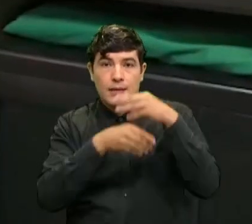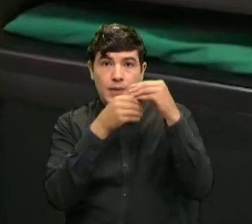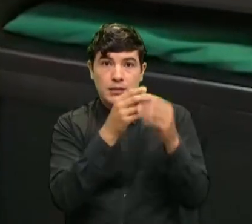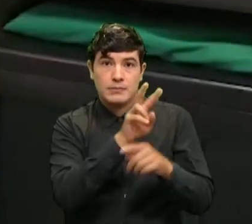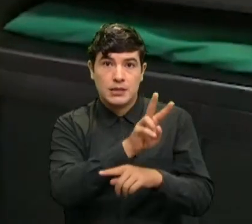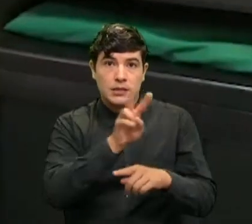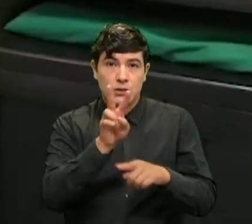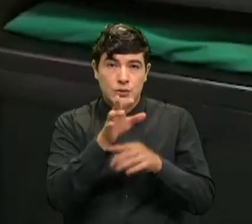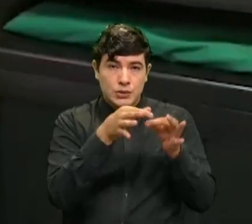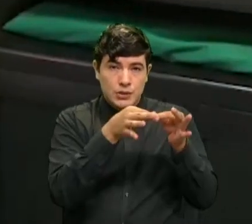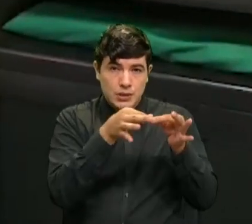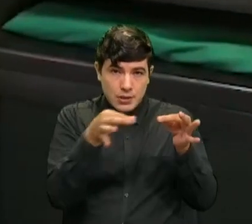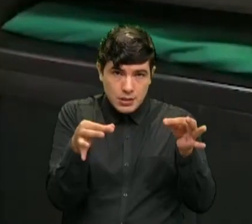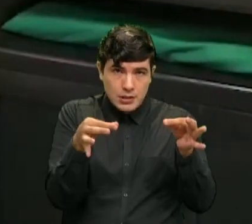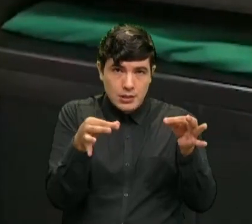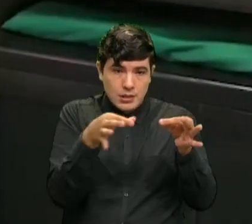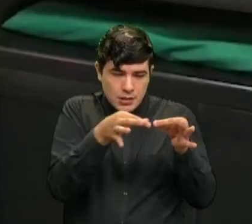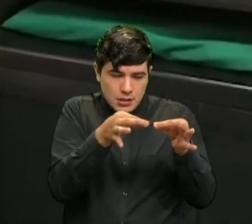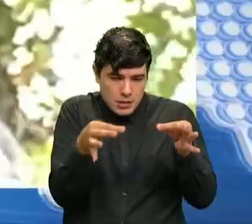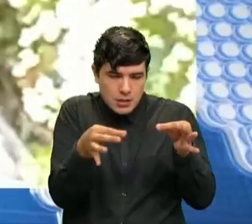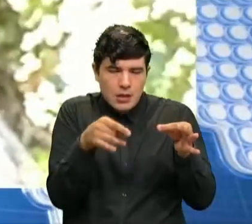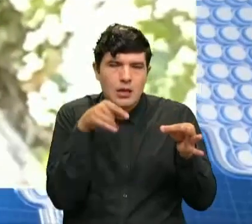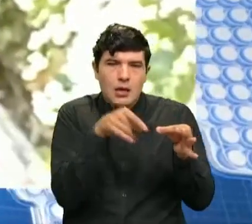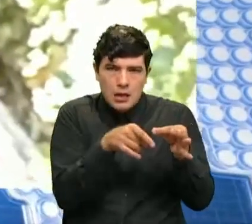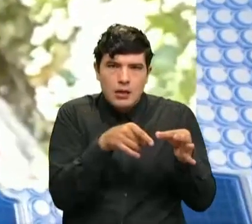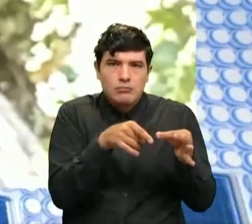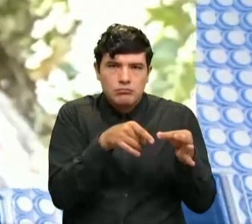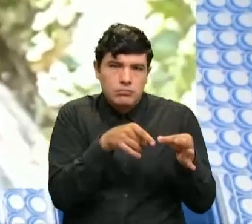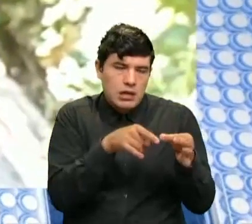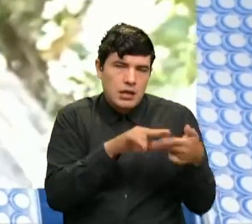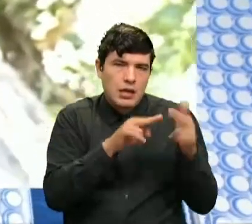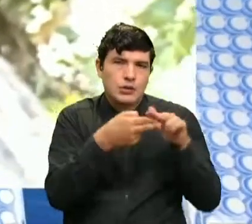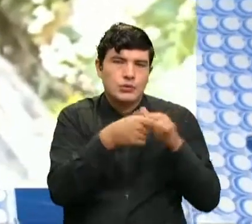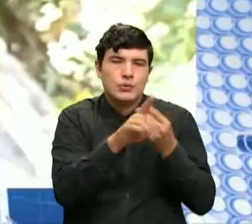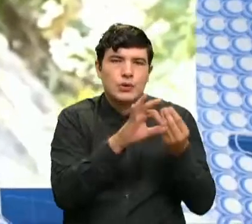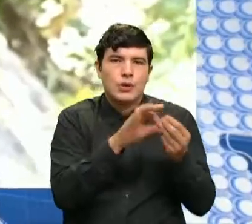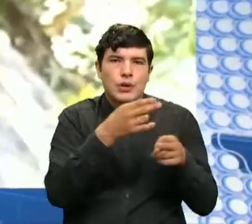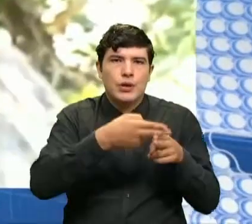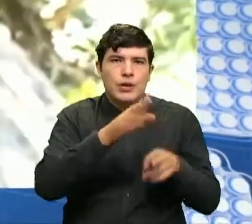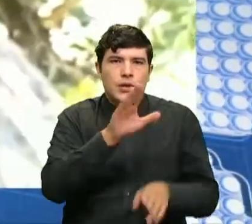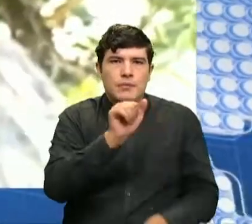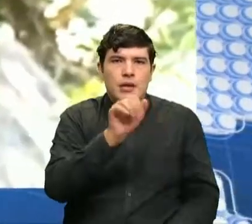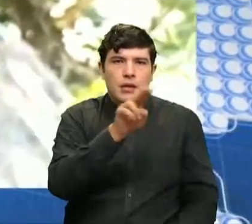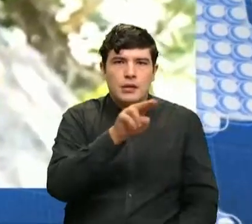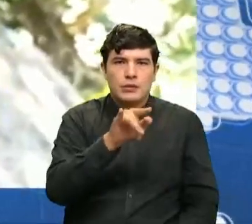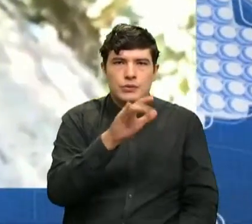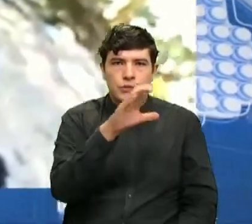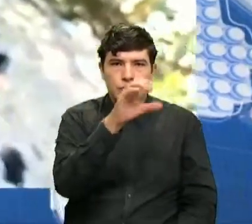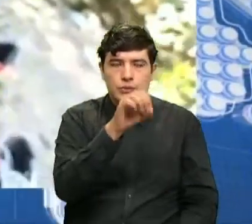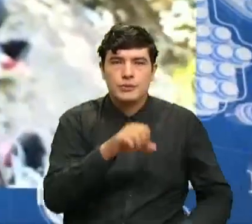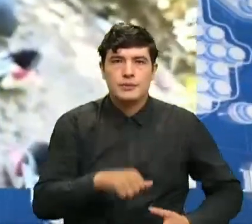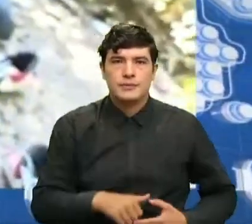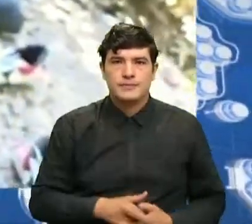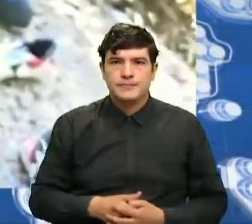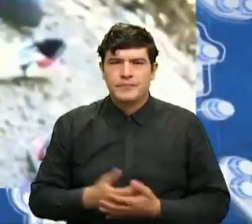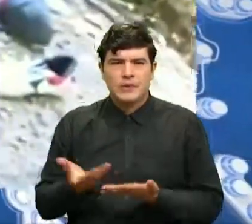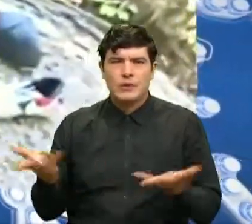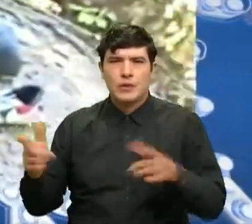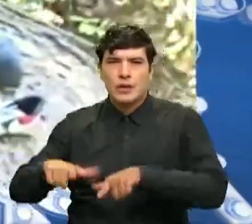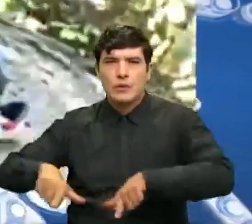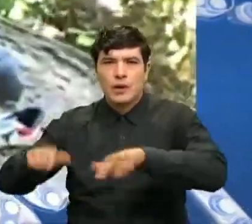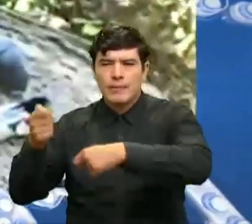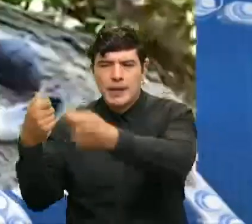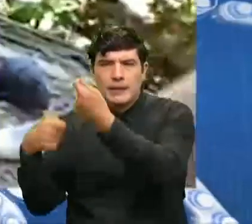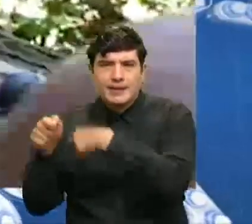herméticas con características similares al bazooka. El expendedor, al parecer, comercializaba el producto ilícito en el sector El Matadero,